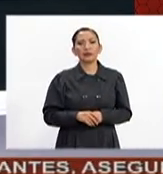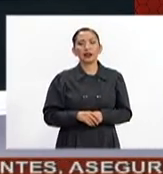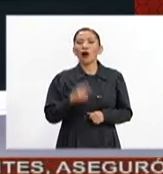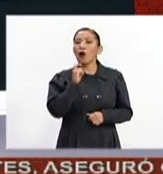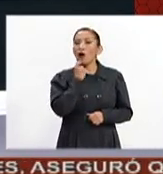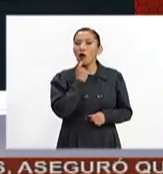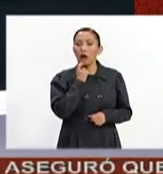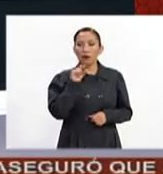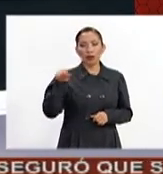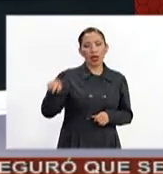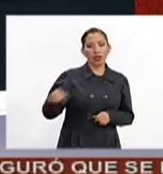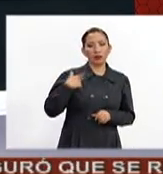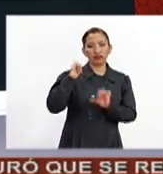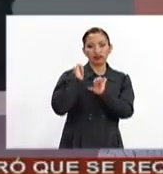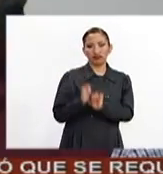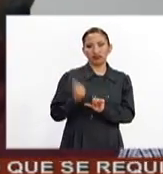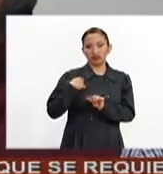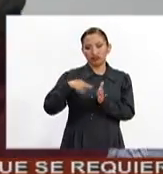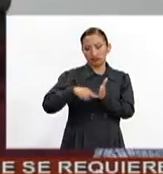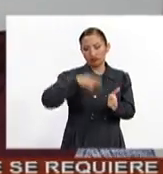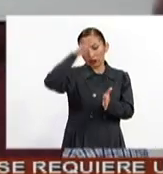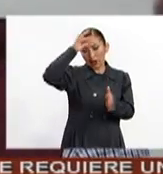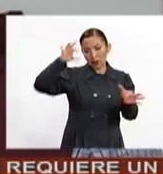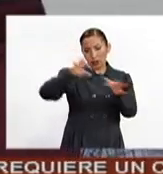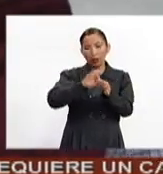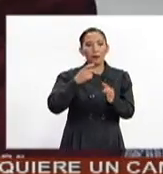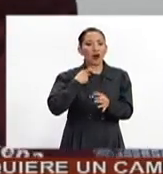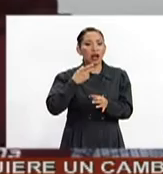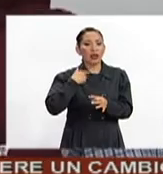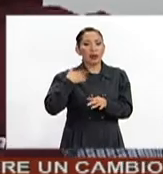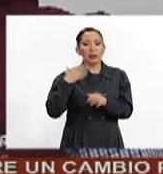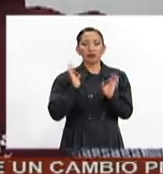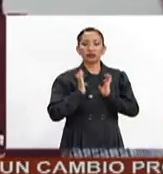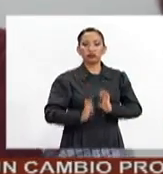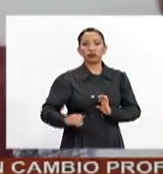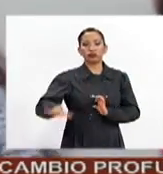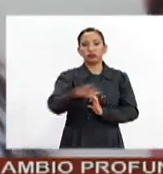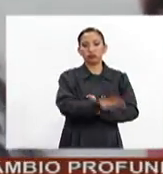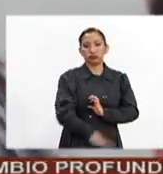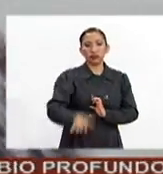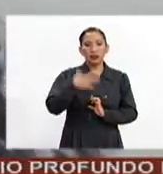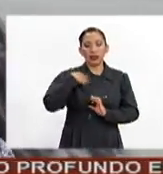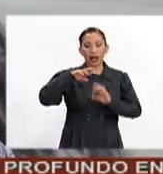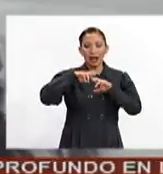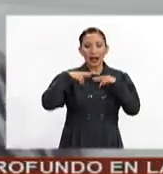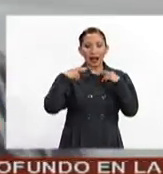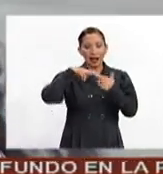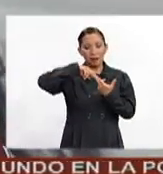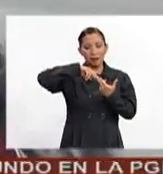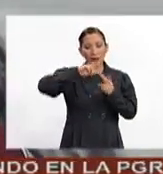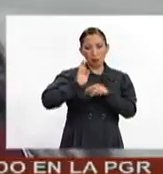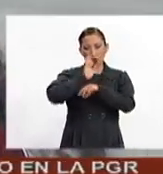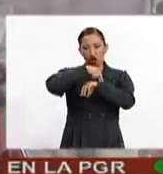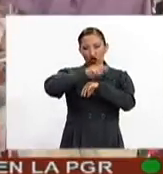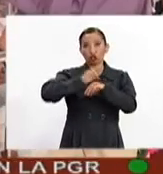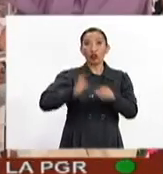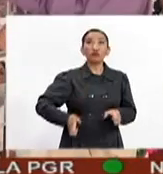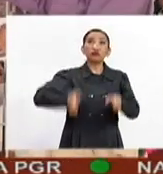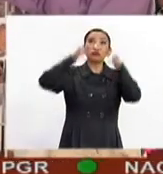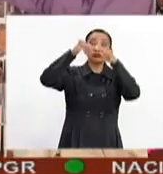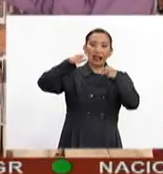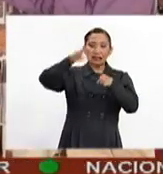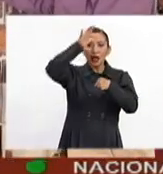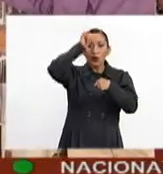Andrés Manuel López Obrador encabezó la firma de un acuerdo político por la prosperidad del pueblo en el Monumento a la Revolución, aquí en la Ciudad de México.